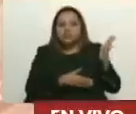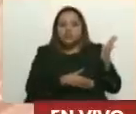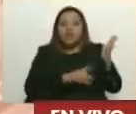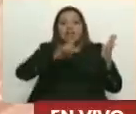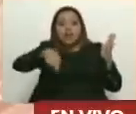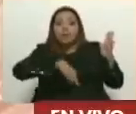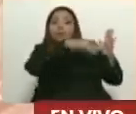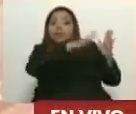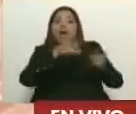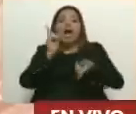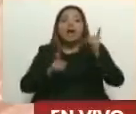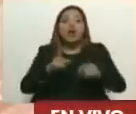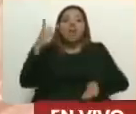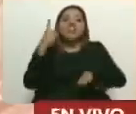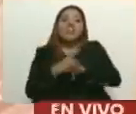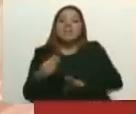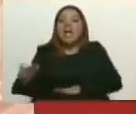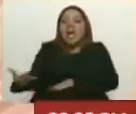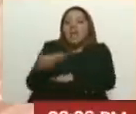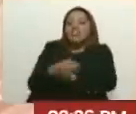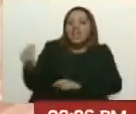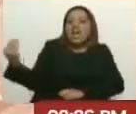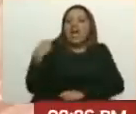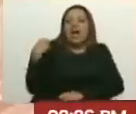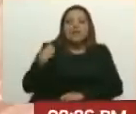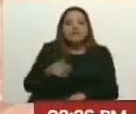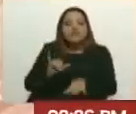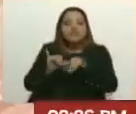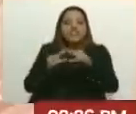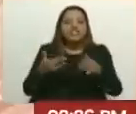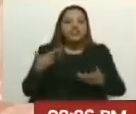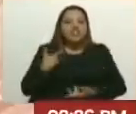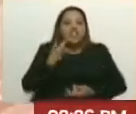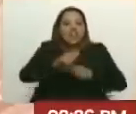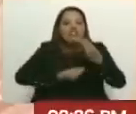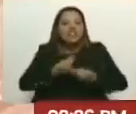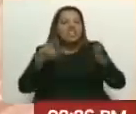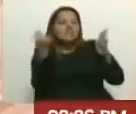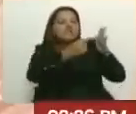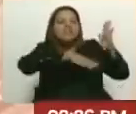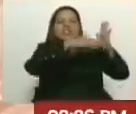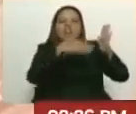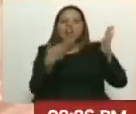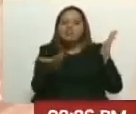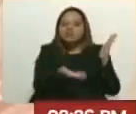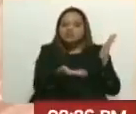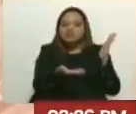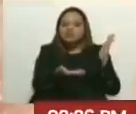a pintar algo, tienen que pasar por ingeniería y decir qué es lo que van a pintar.